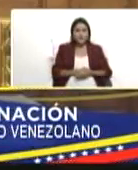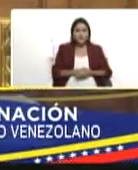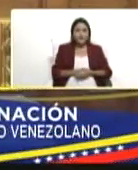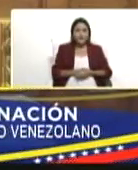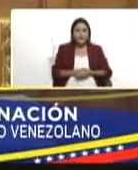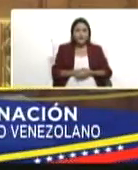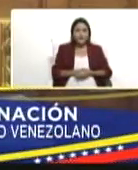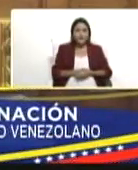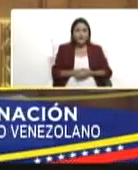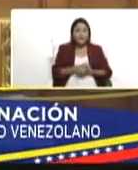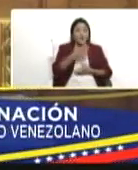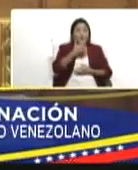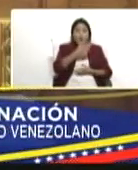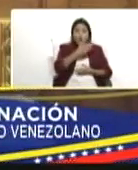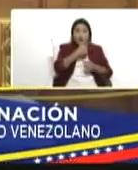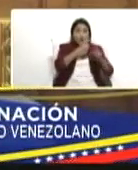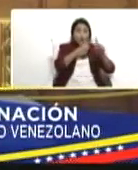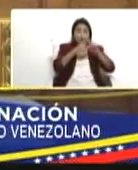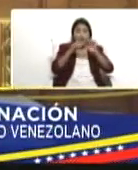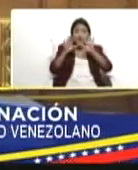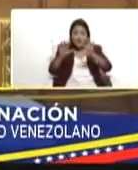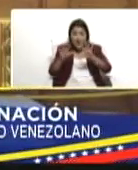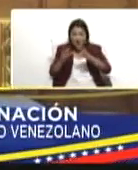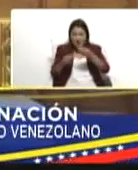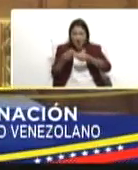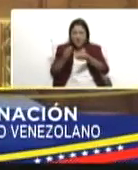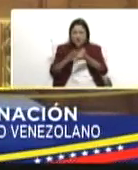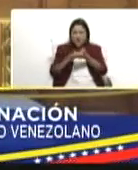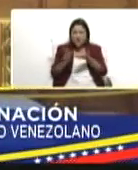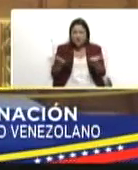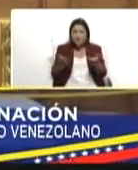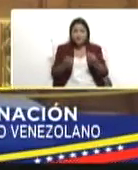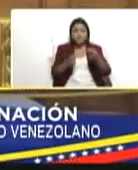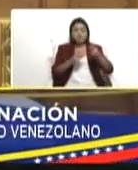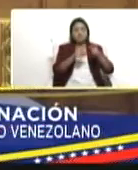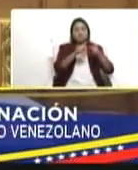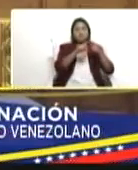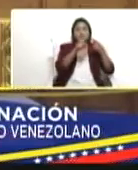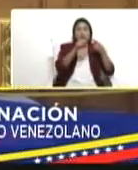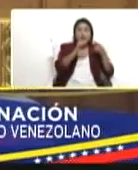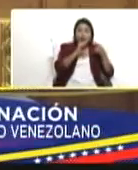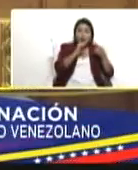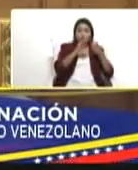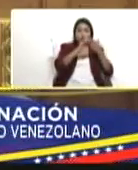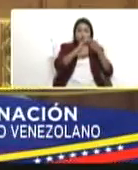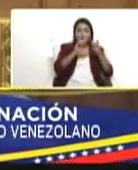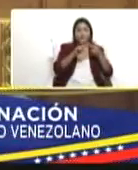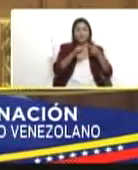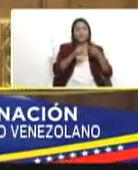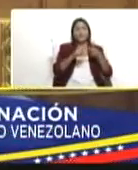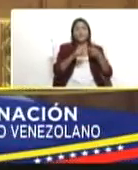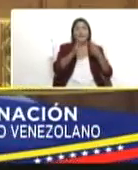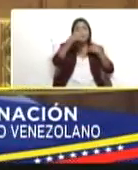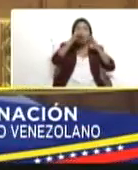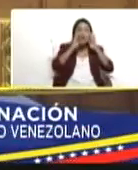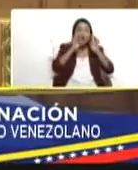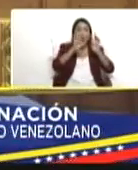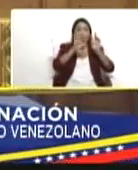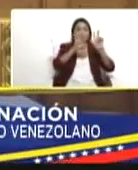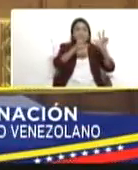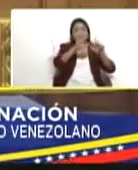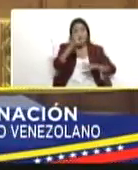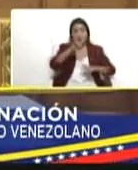hubiera existido el 1 por 10 las áreas priorizadas el agua la tensión llegó al